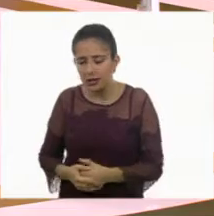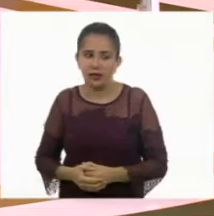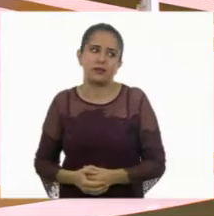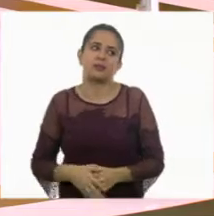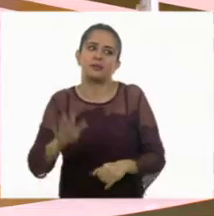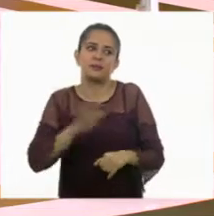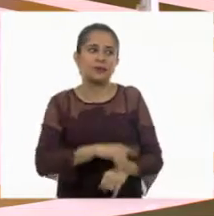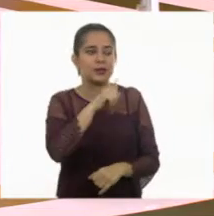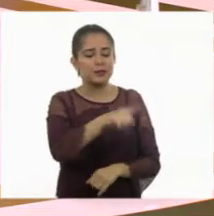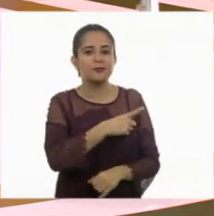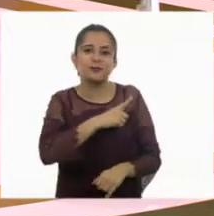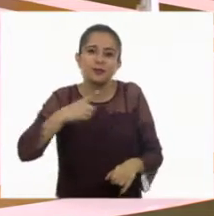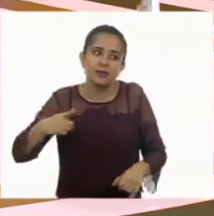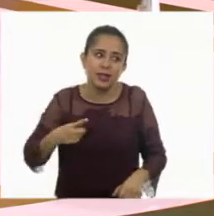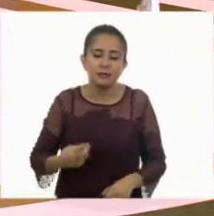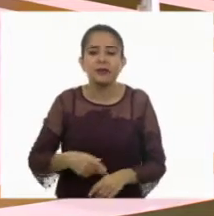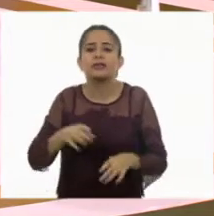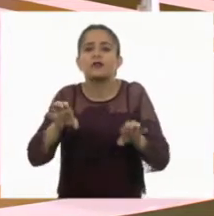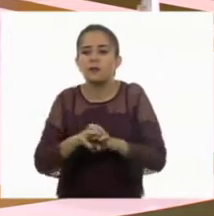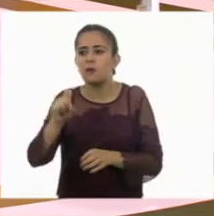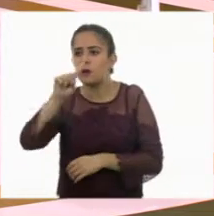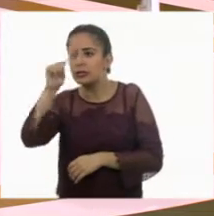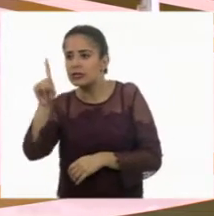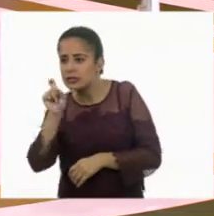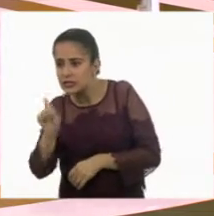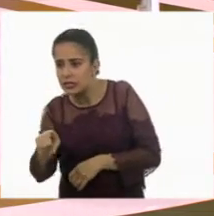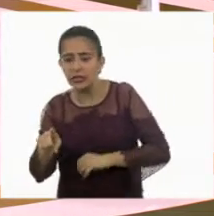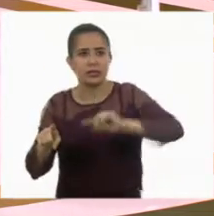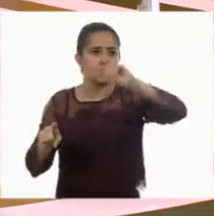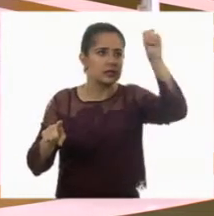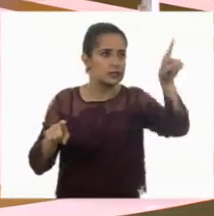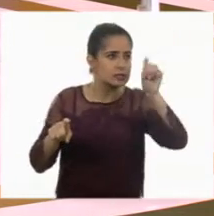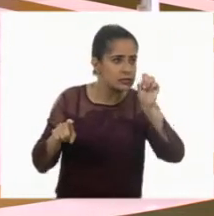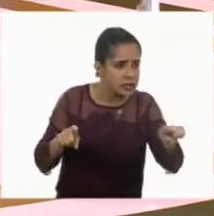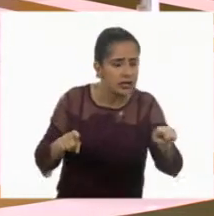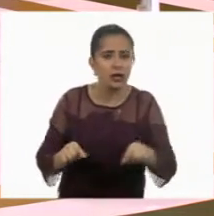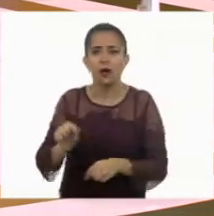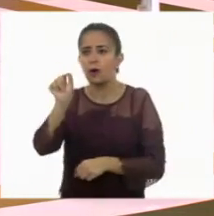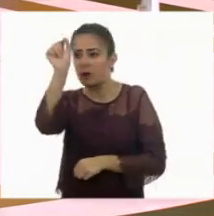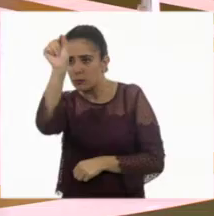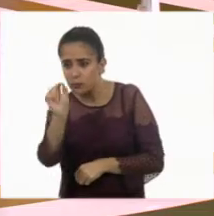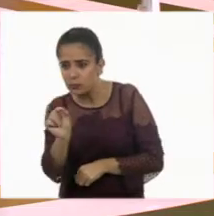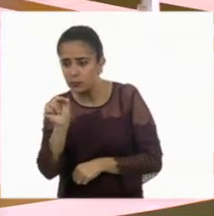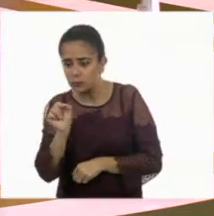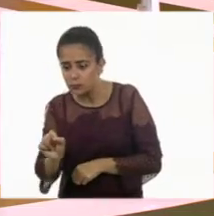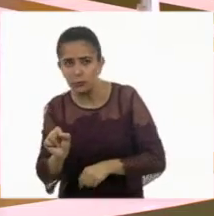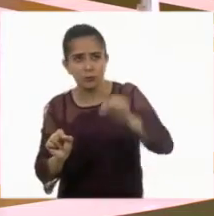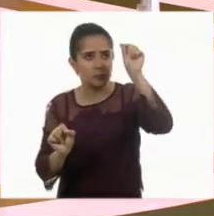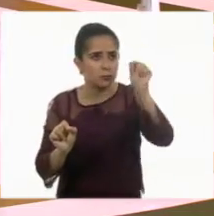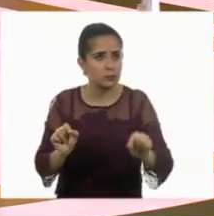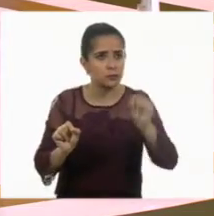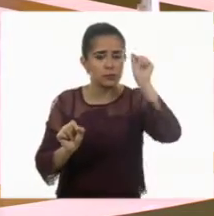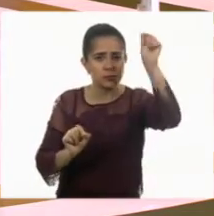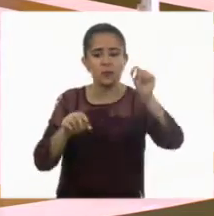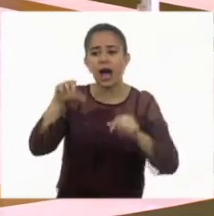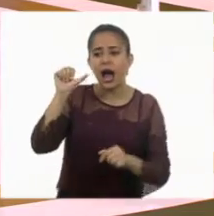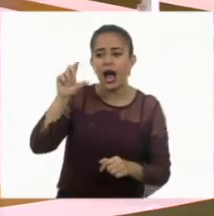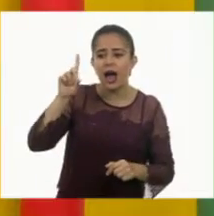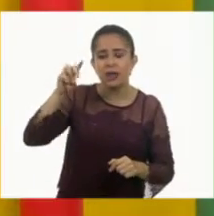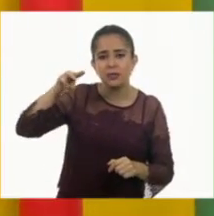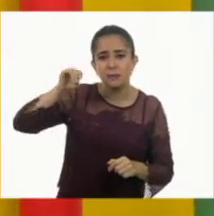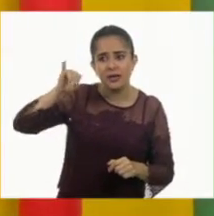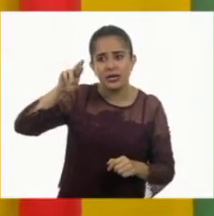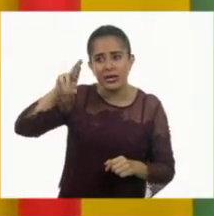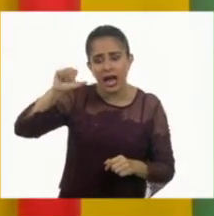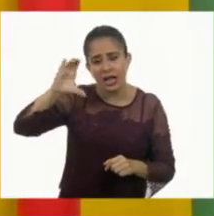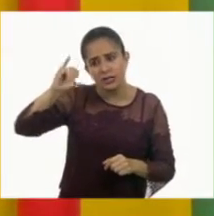interrogación y de admiración en oraciones exclamativas e interrogativas. Vamos a saber por qué se llaman así, Eric. Me interesa